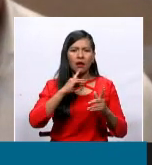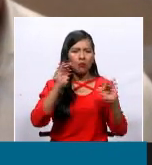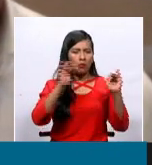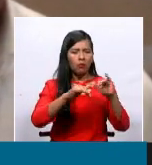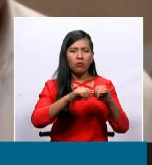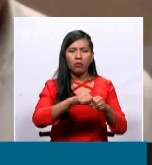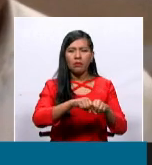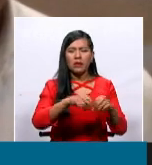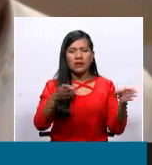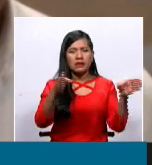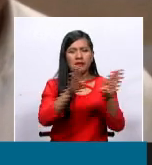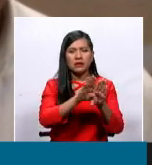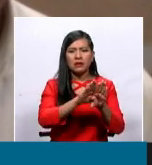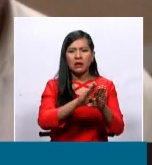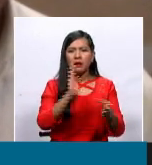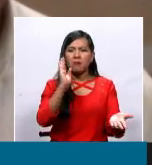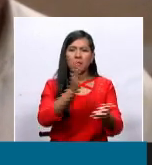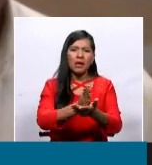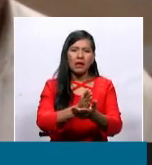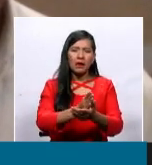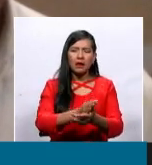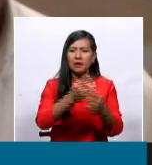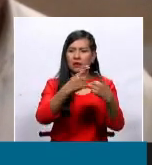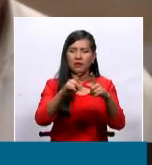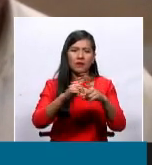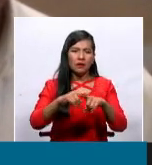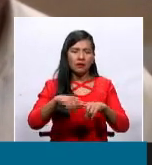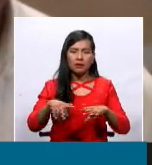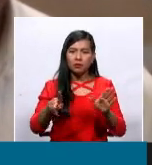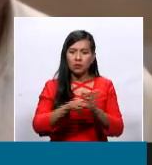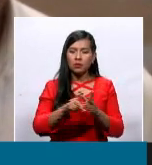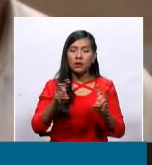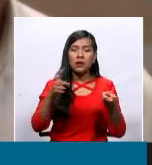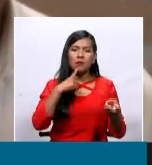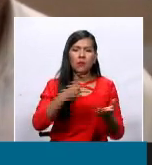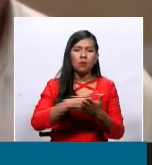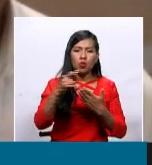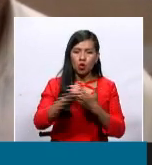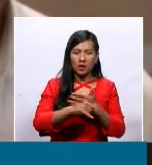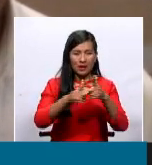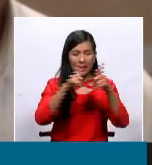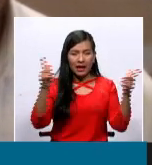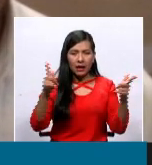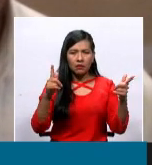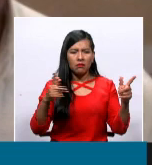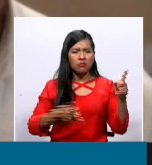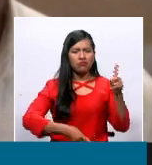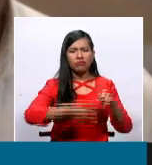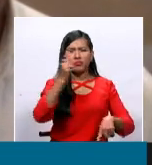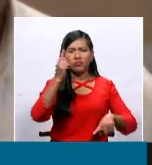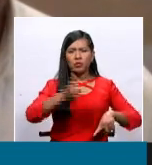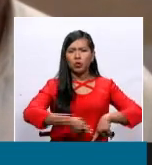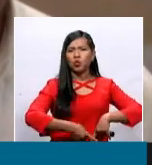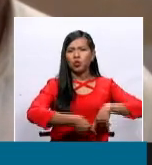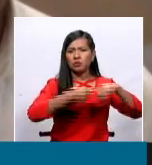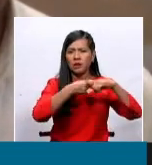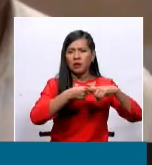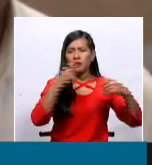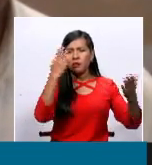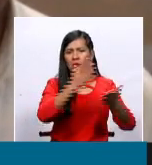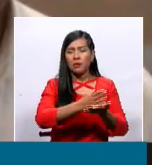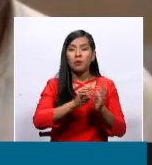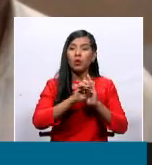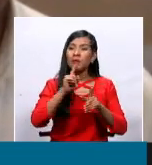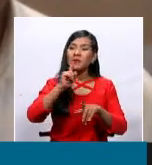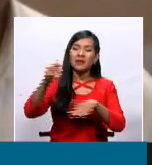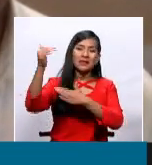desmantelación, paralizadas, planta de urea, proyectos grandes paralizados, los parques eólicos, por ejemplo,